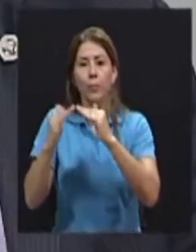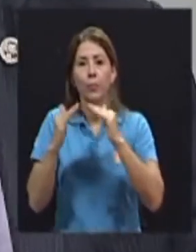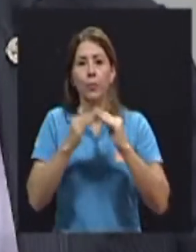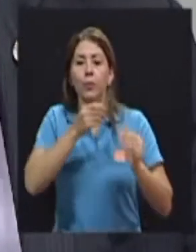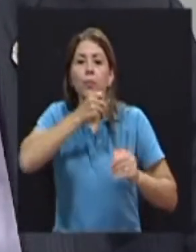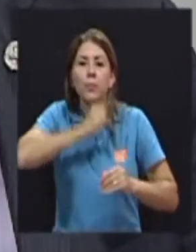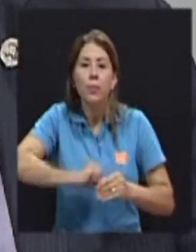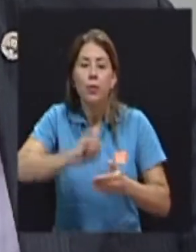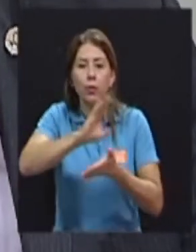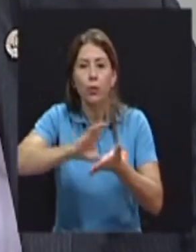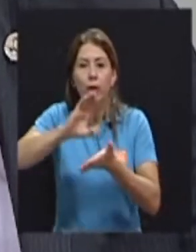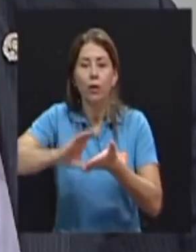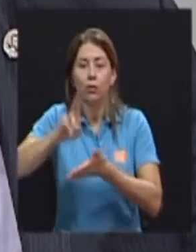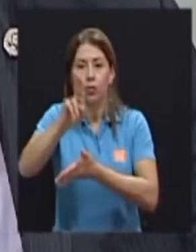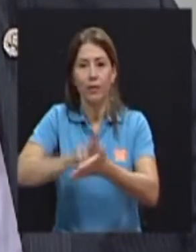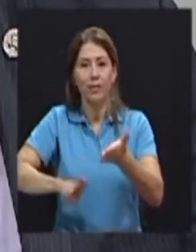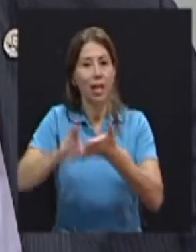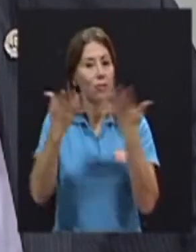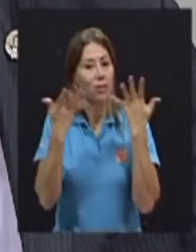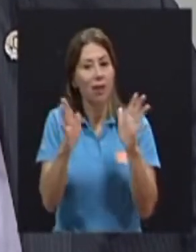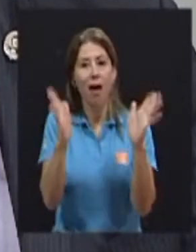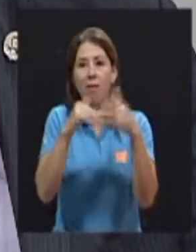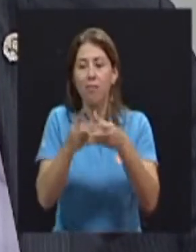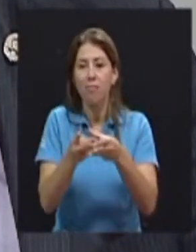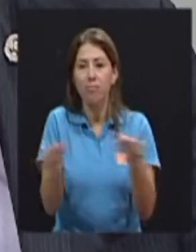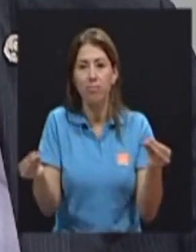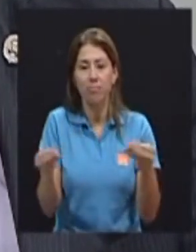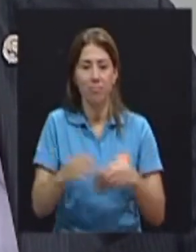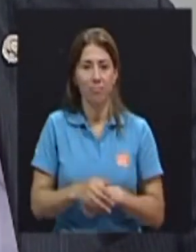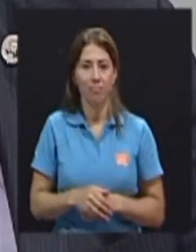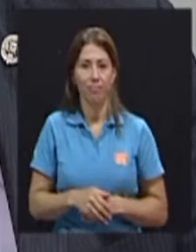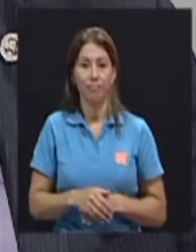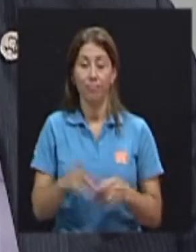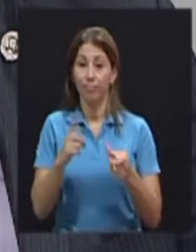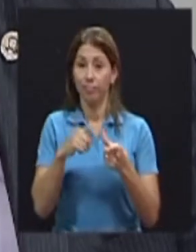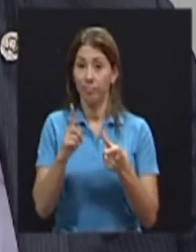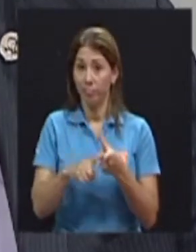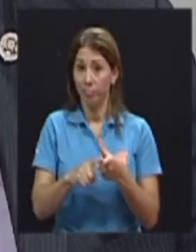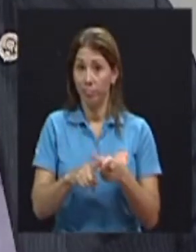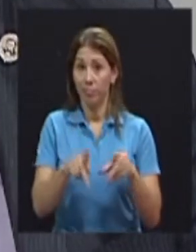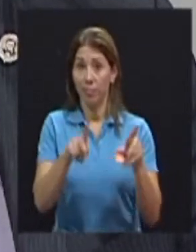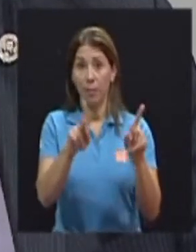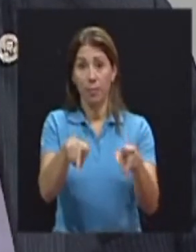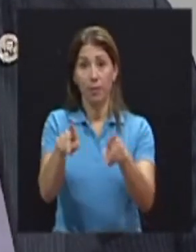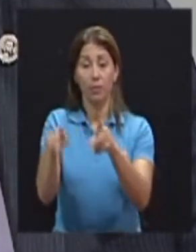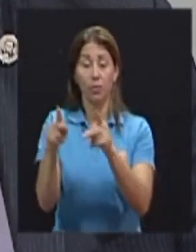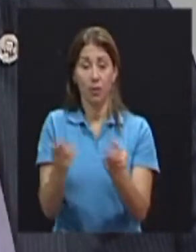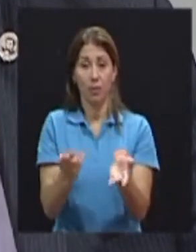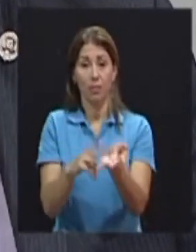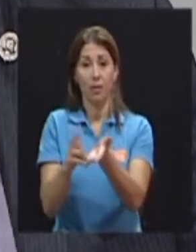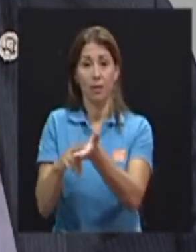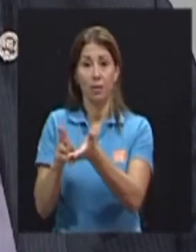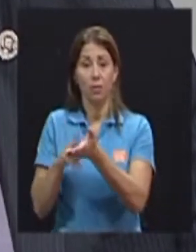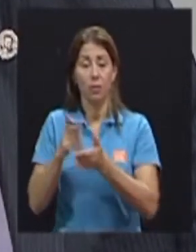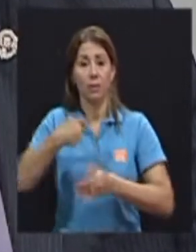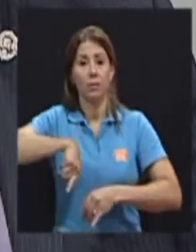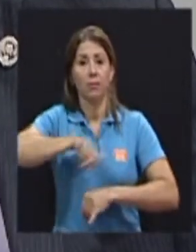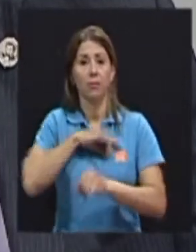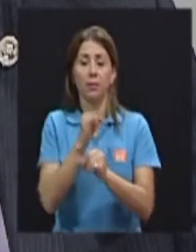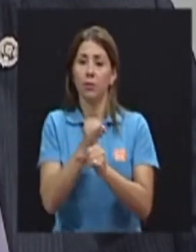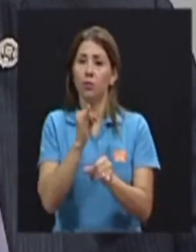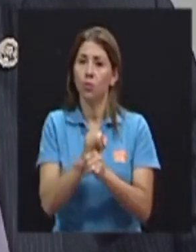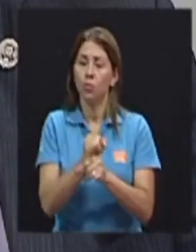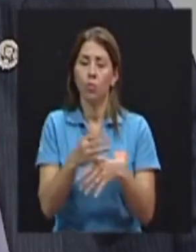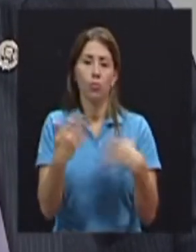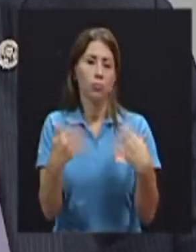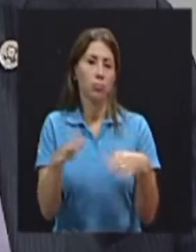que desaparecieron. Entonces, como le decía hace un momento, nuestra matrícula está muy repartida, alrededor de la mitad